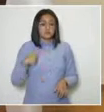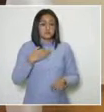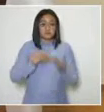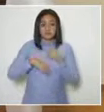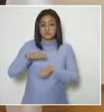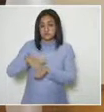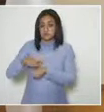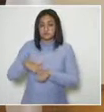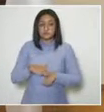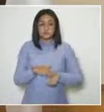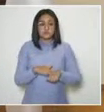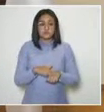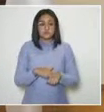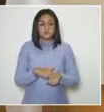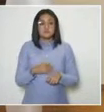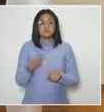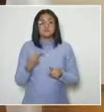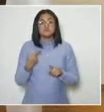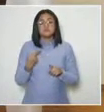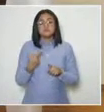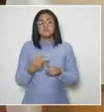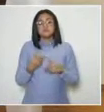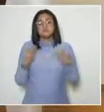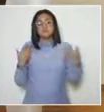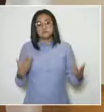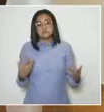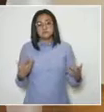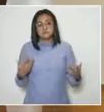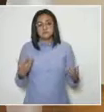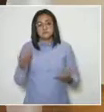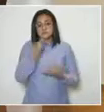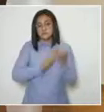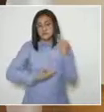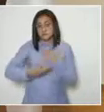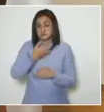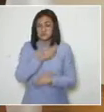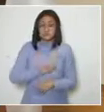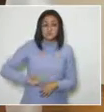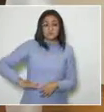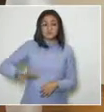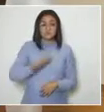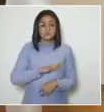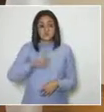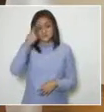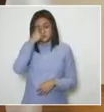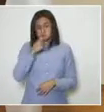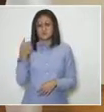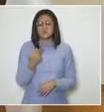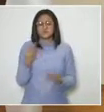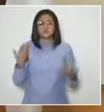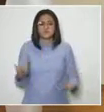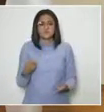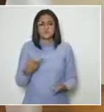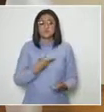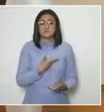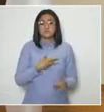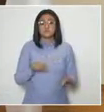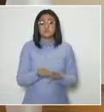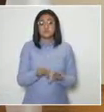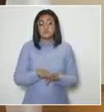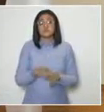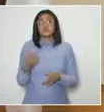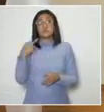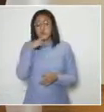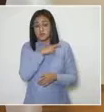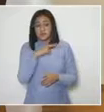todos a todas las policías municipales de toda la entidad para que actúen de manera eficiente